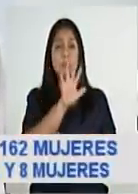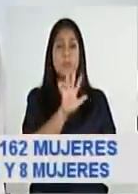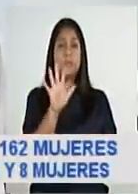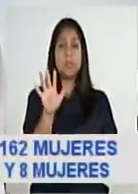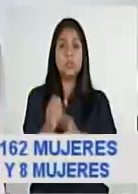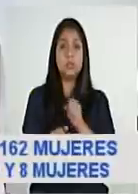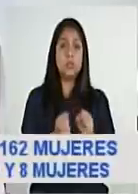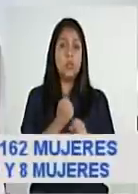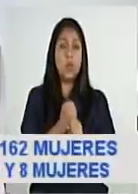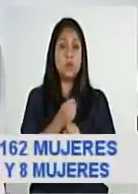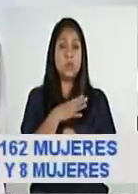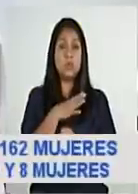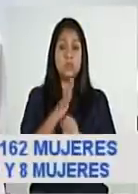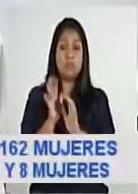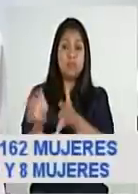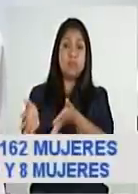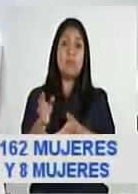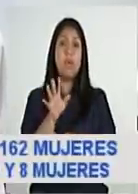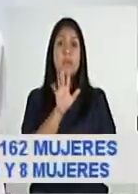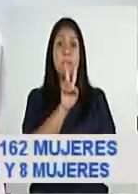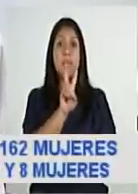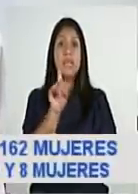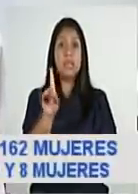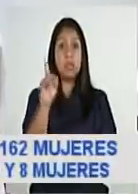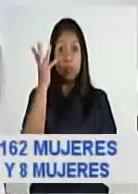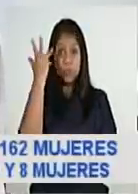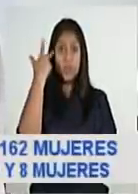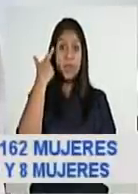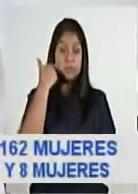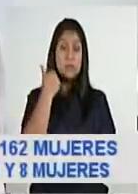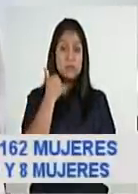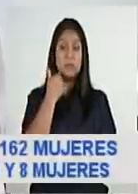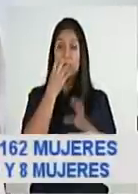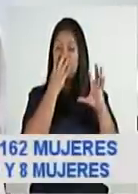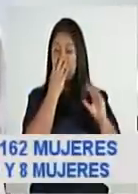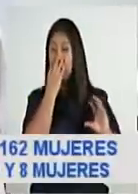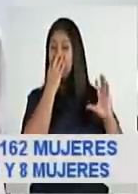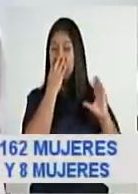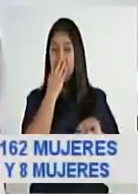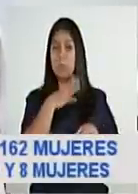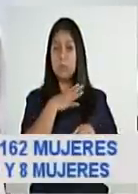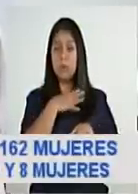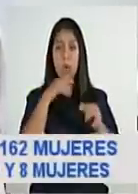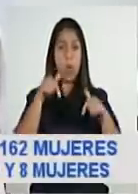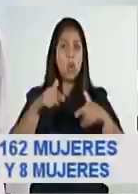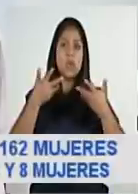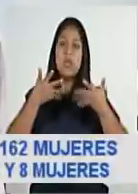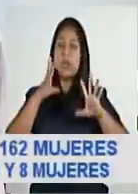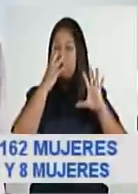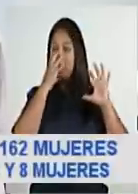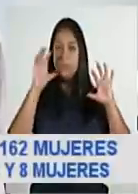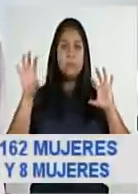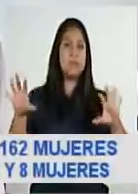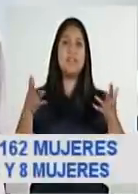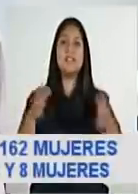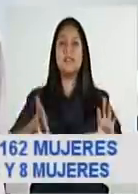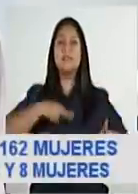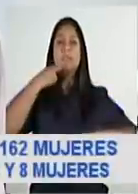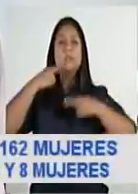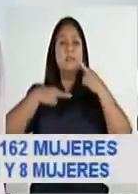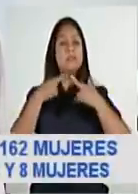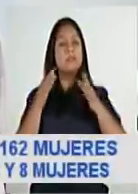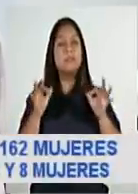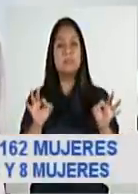años que estuvo 21 días bajo ventilación y hoy pudo respirar nuevamente